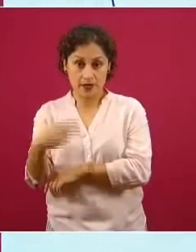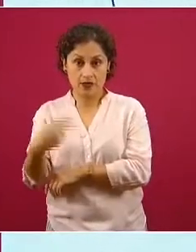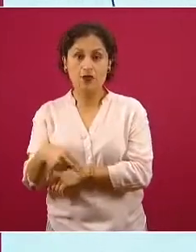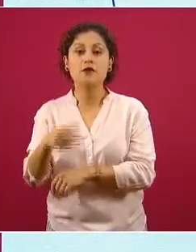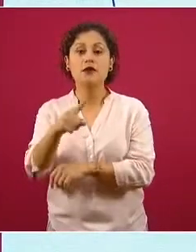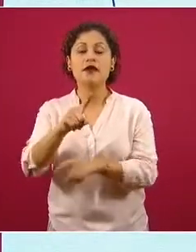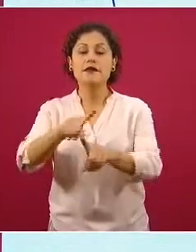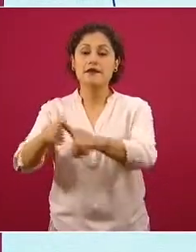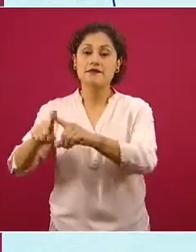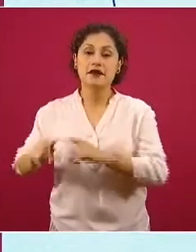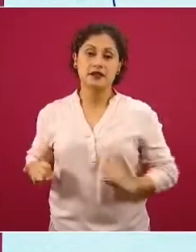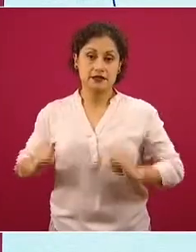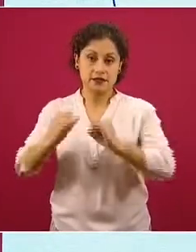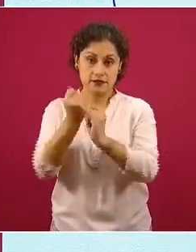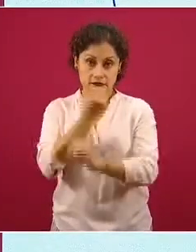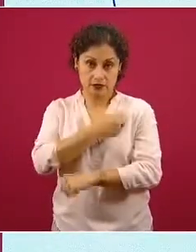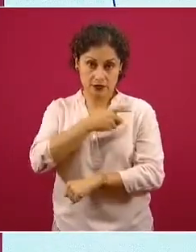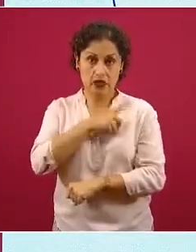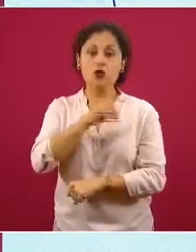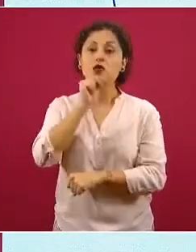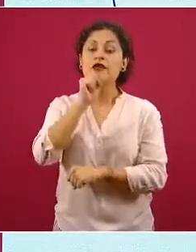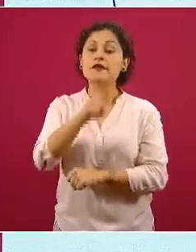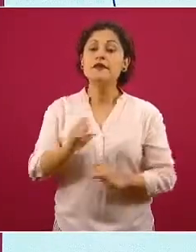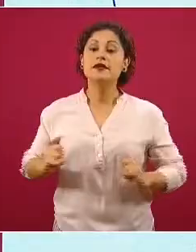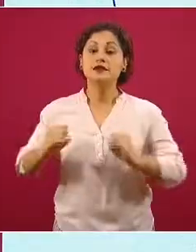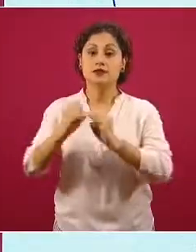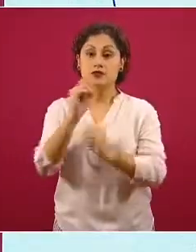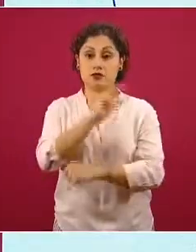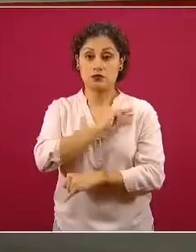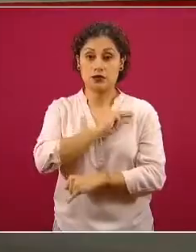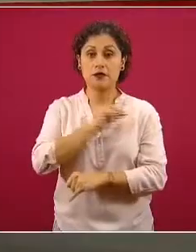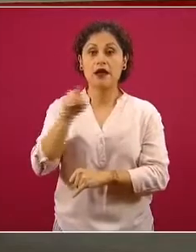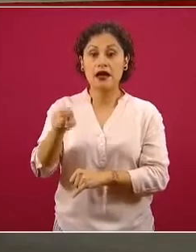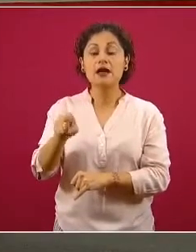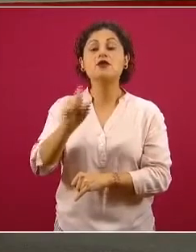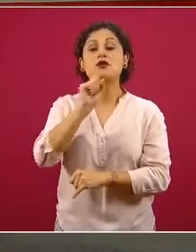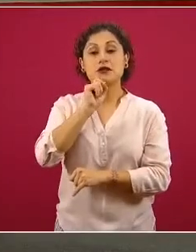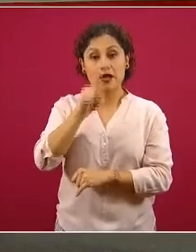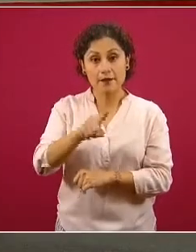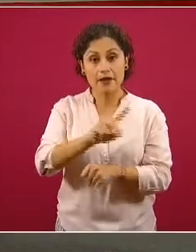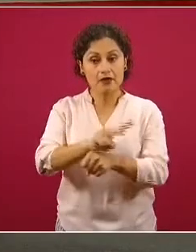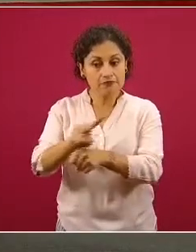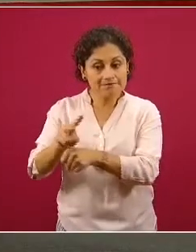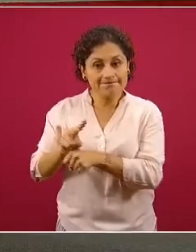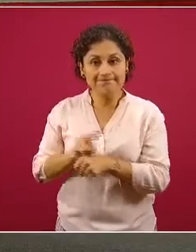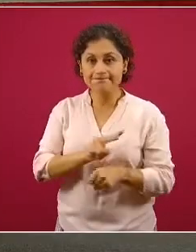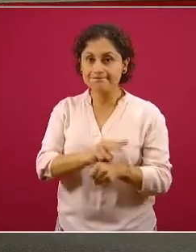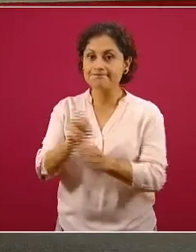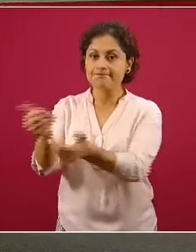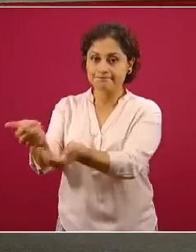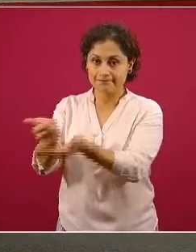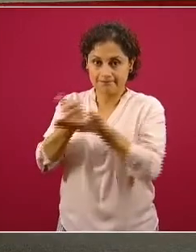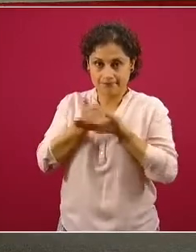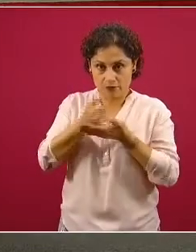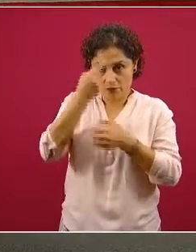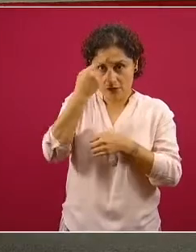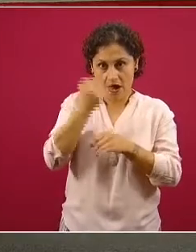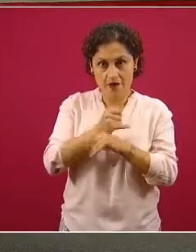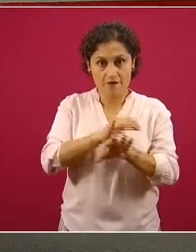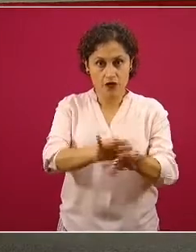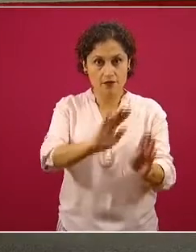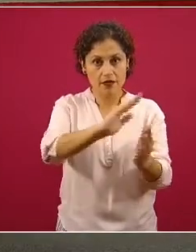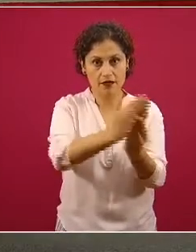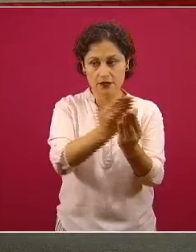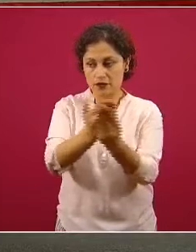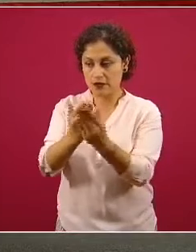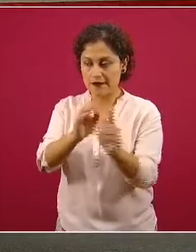hay instituciones u organizaciones privadas que hacen un excelente trabajo también con contribuir a la notificación para la